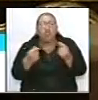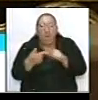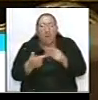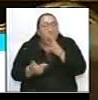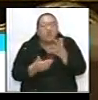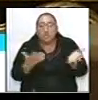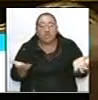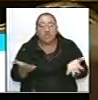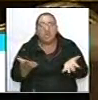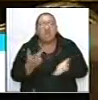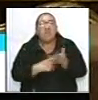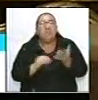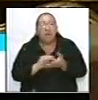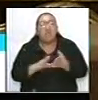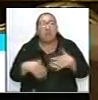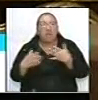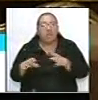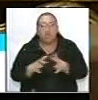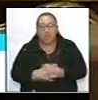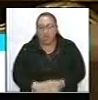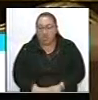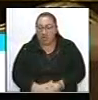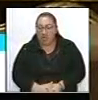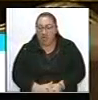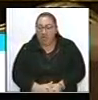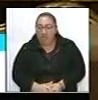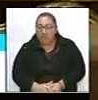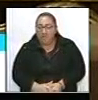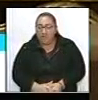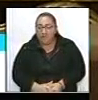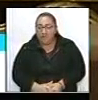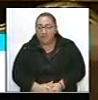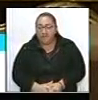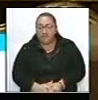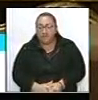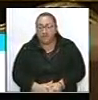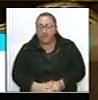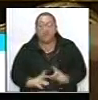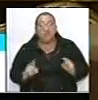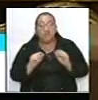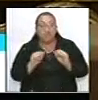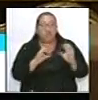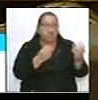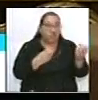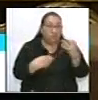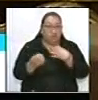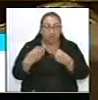que les agradecería a ver sus comentarios. Esta es